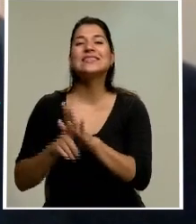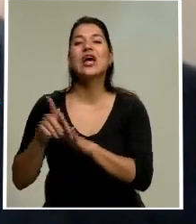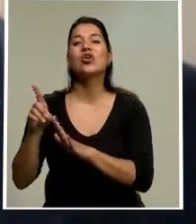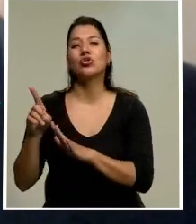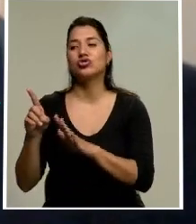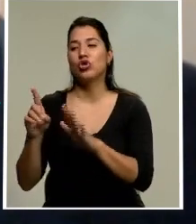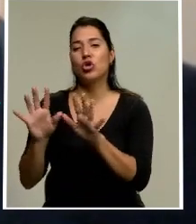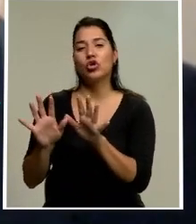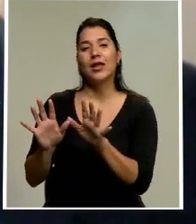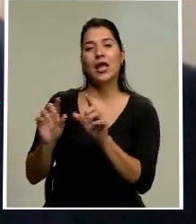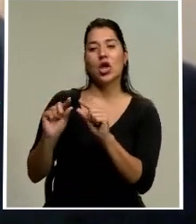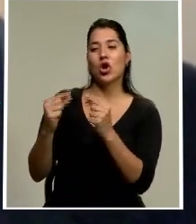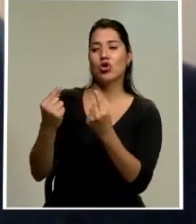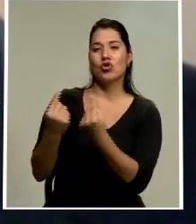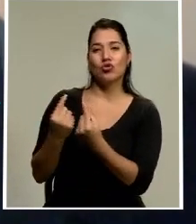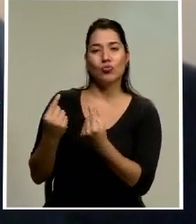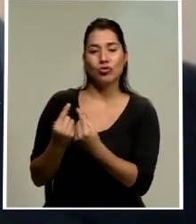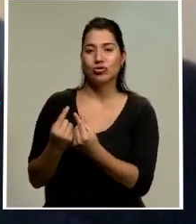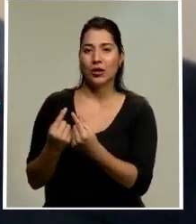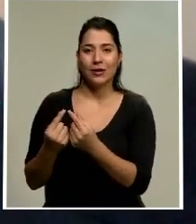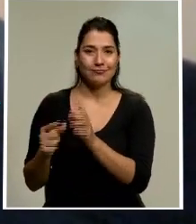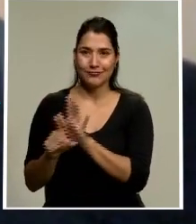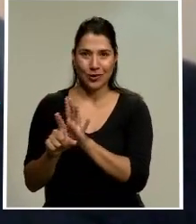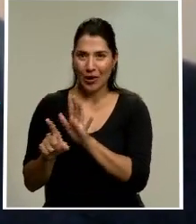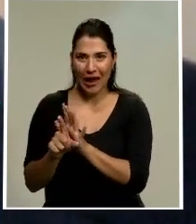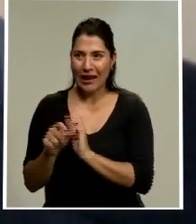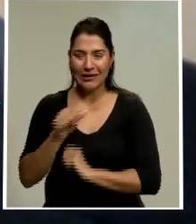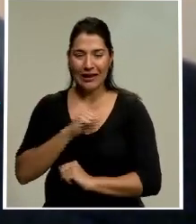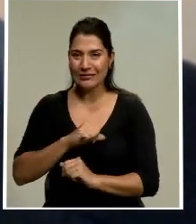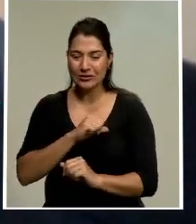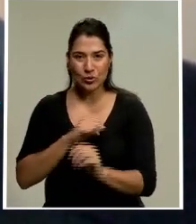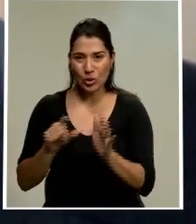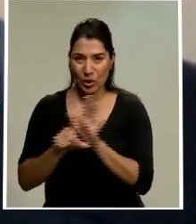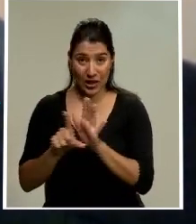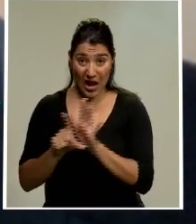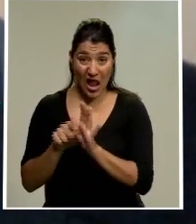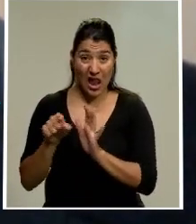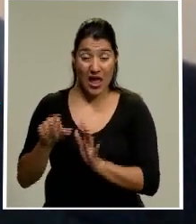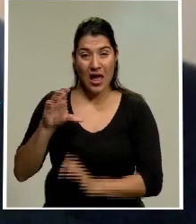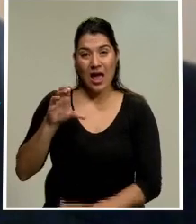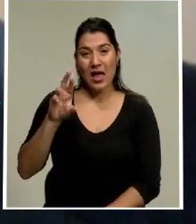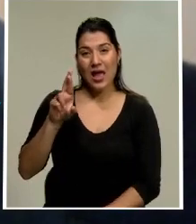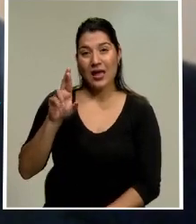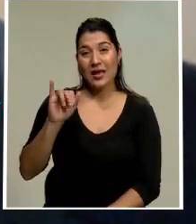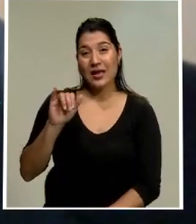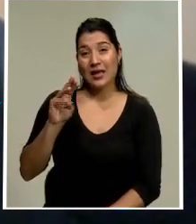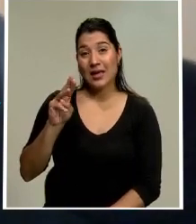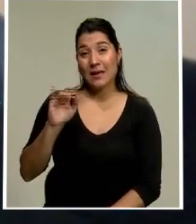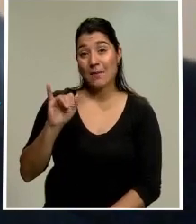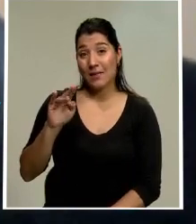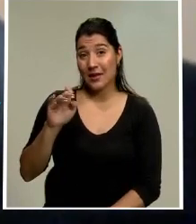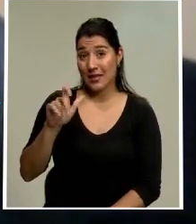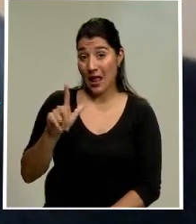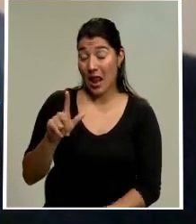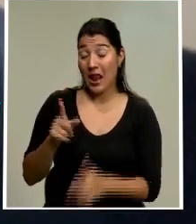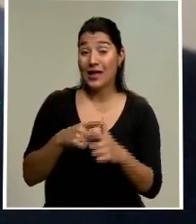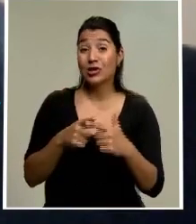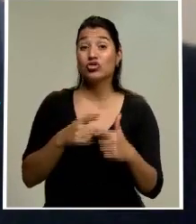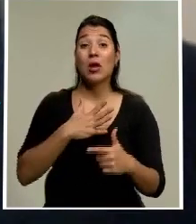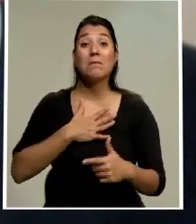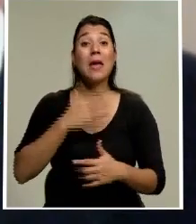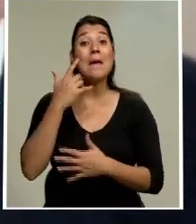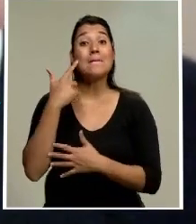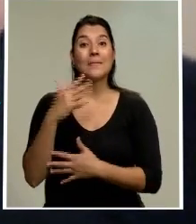internacionales de carácter criminal. De tal forma que a mí me parece que particularmente el